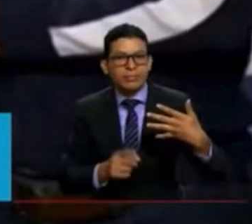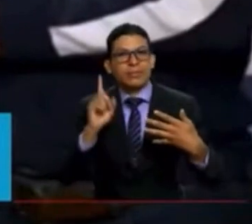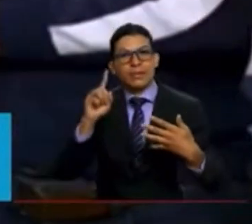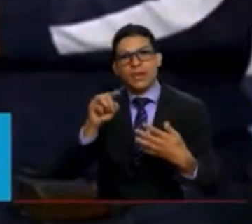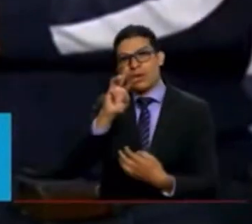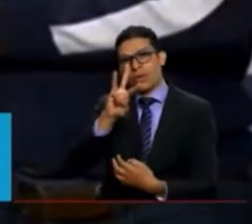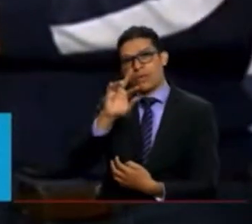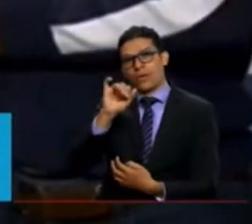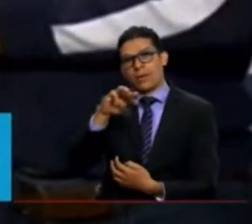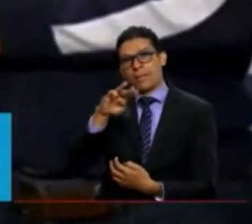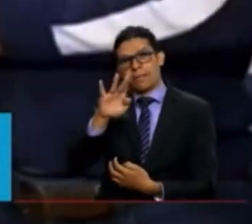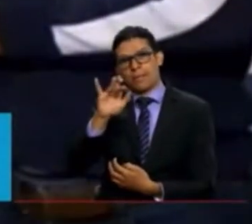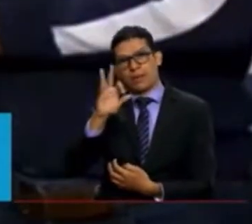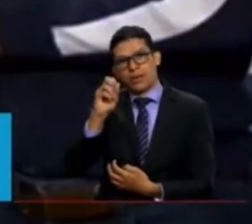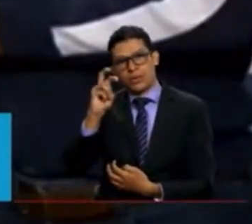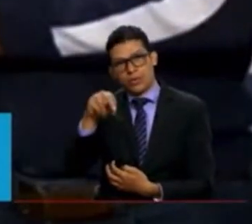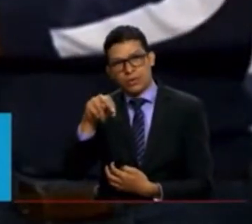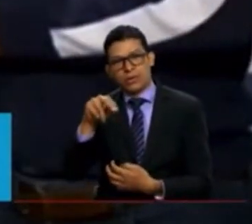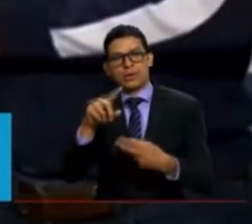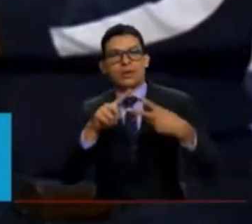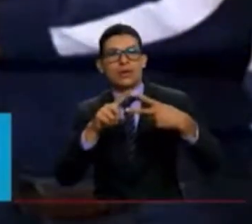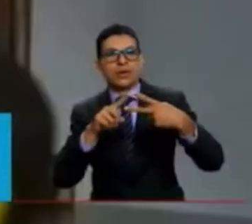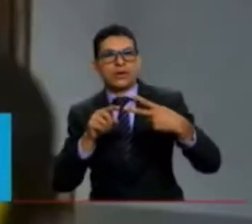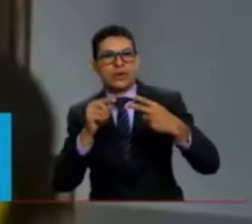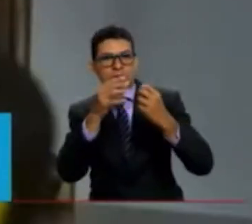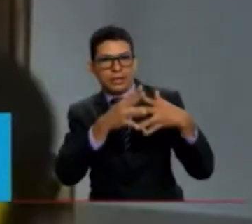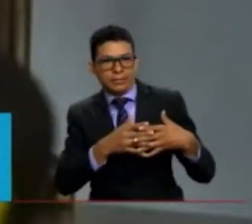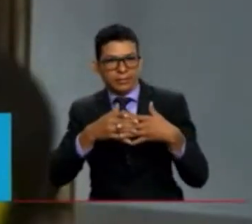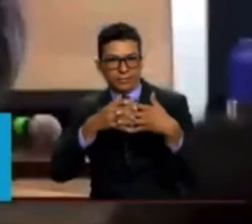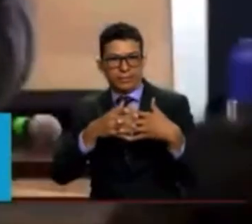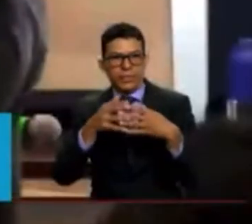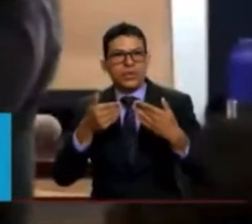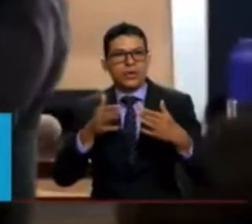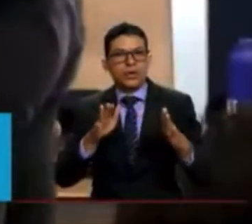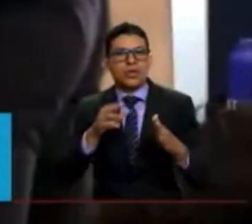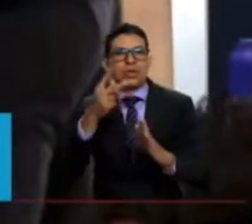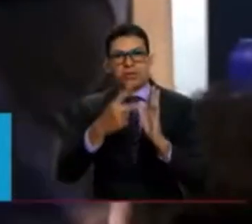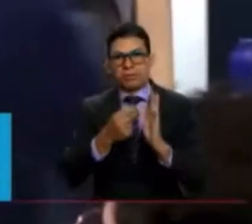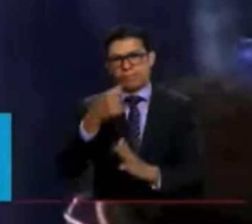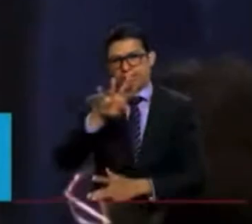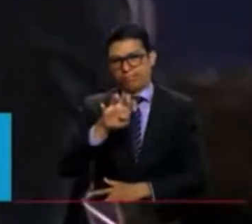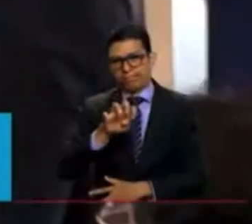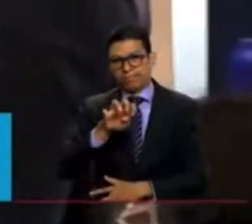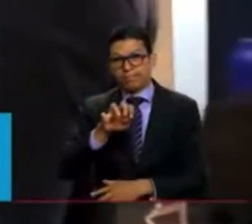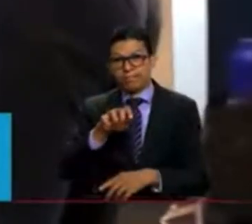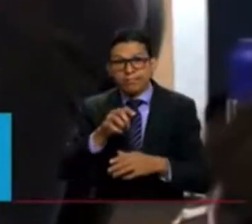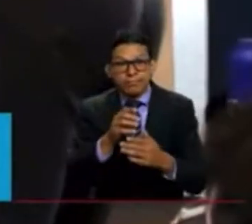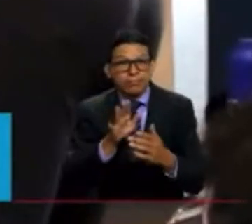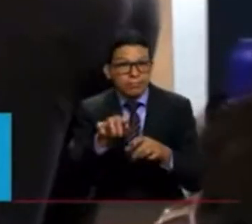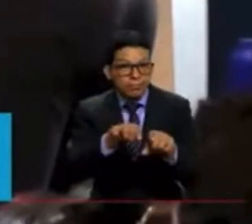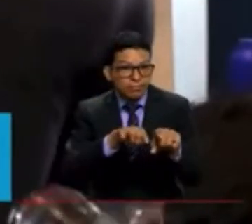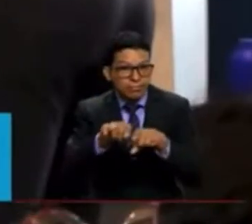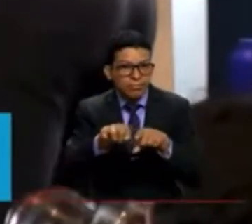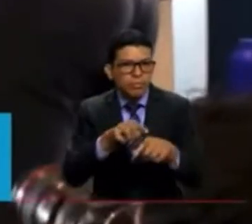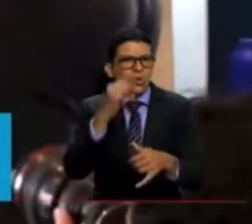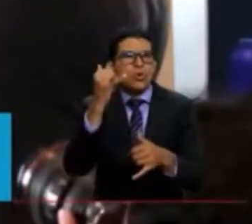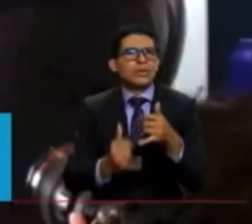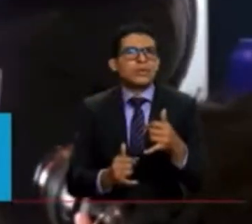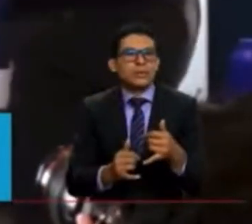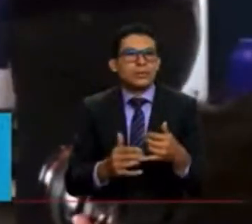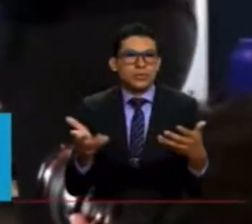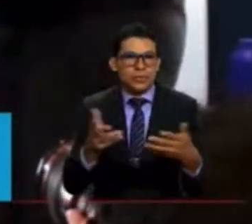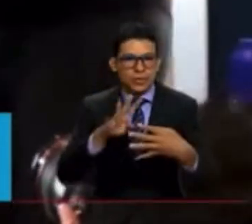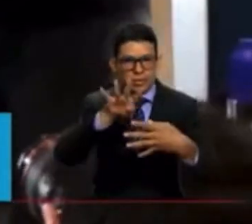Slam de Wimbledon y US Open del 2019. Confirmaron que entre las últimas competencias que disputarán está